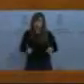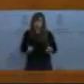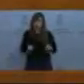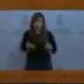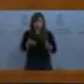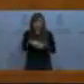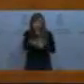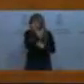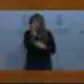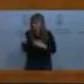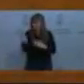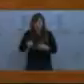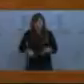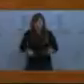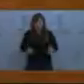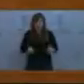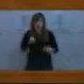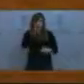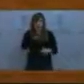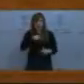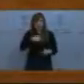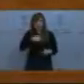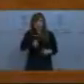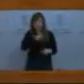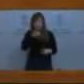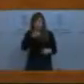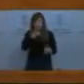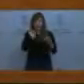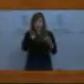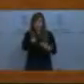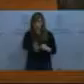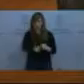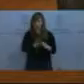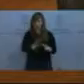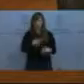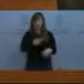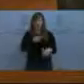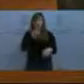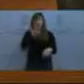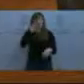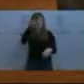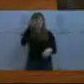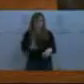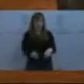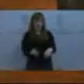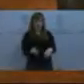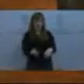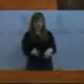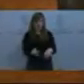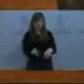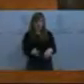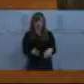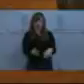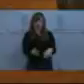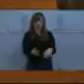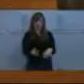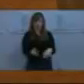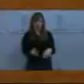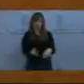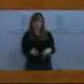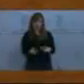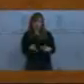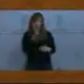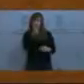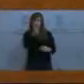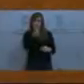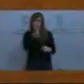gastado. Yo no soy tan atrevido como para decir eso, pero sí que le puedo decir con seguridad en que pedir más dinero